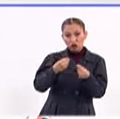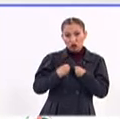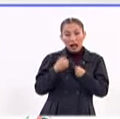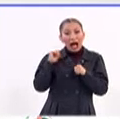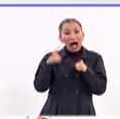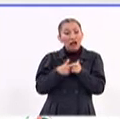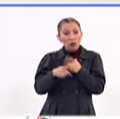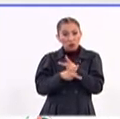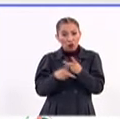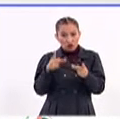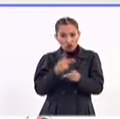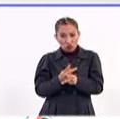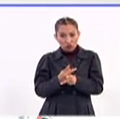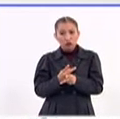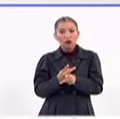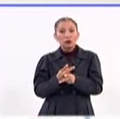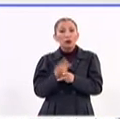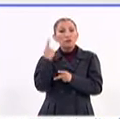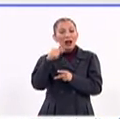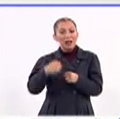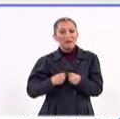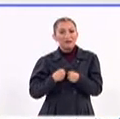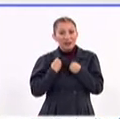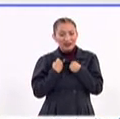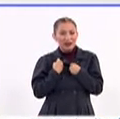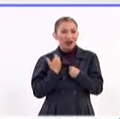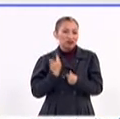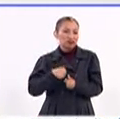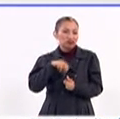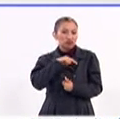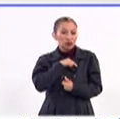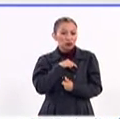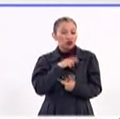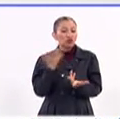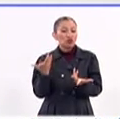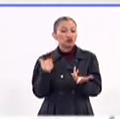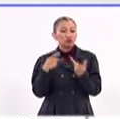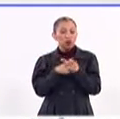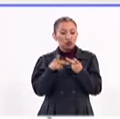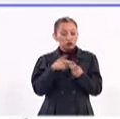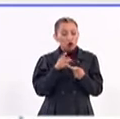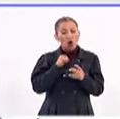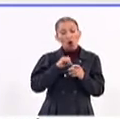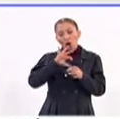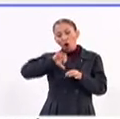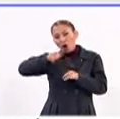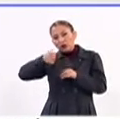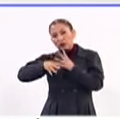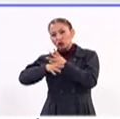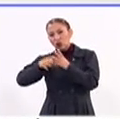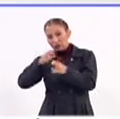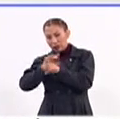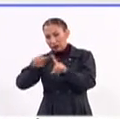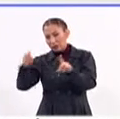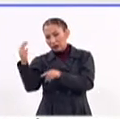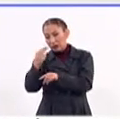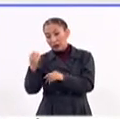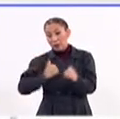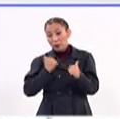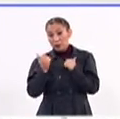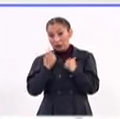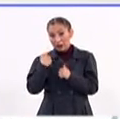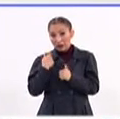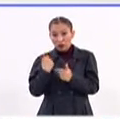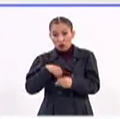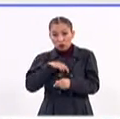proporcionan algún producto para el bien, ya sean productos, subproductos, que son aprovechables